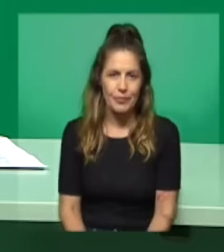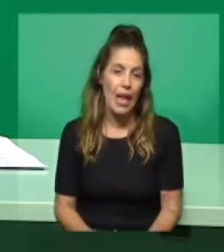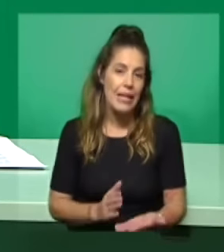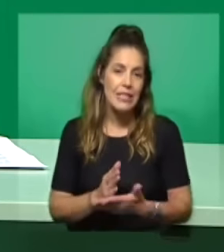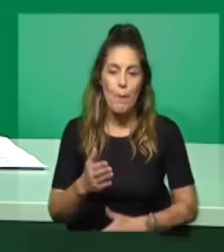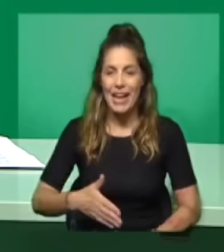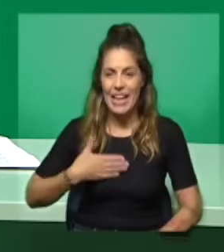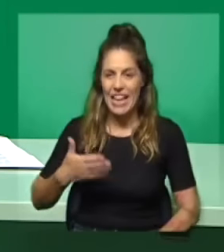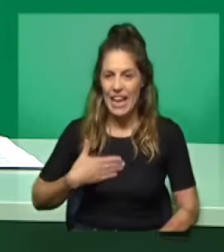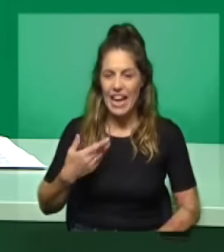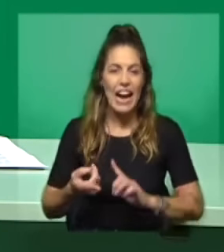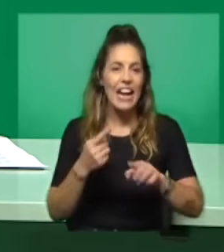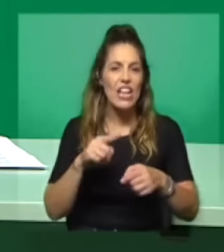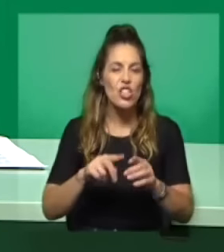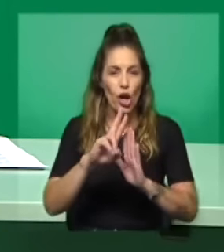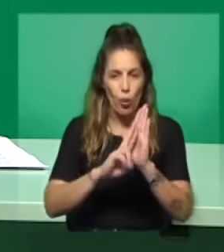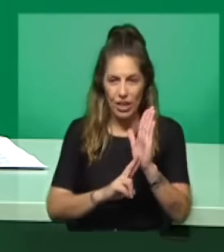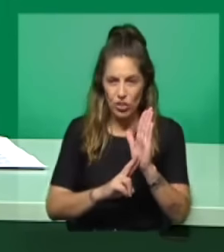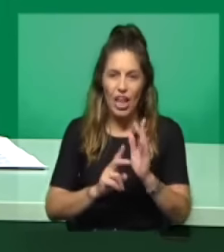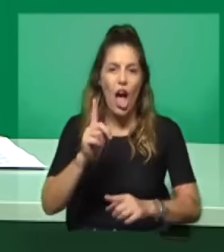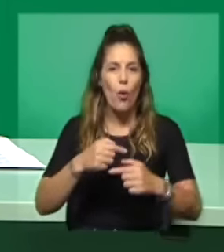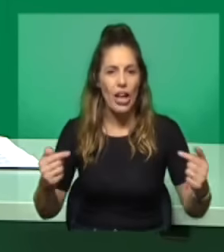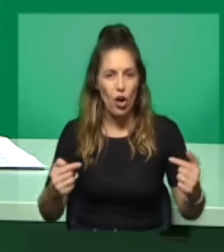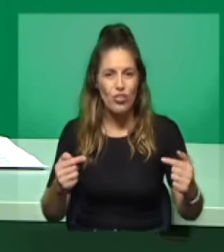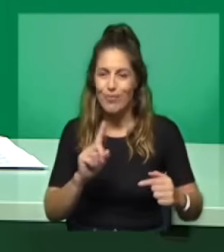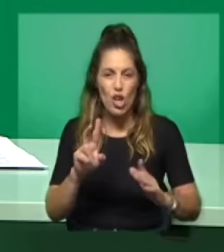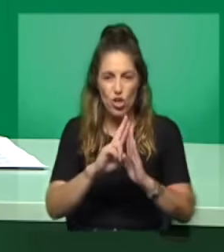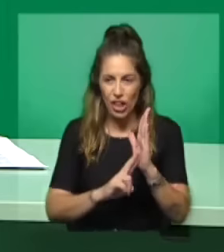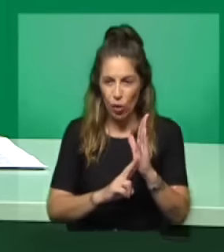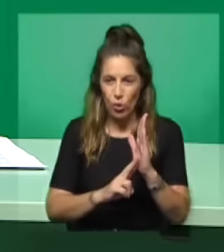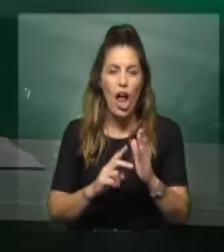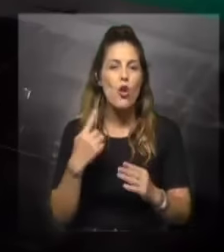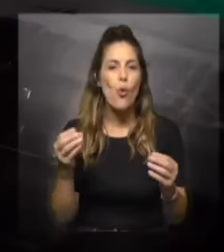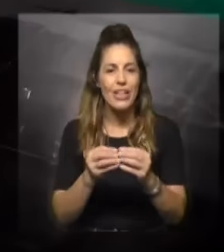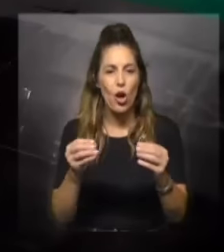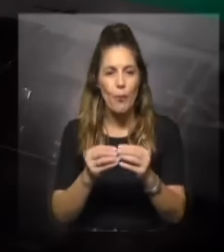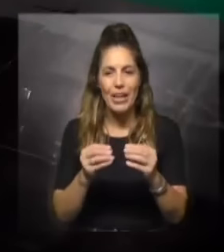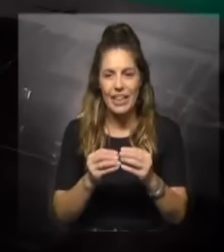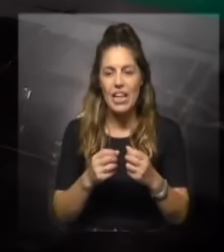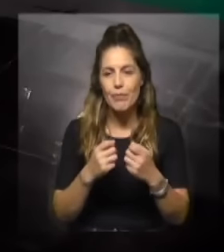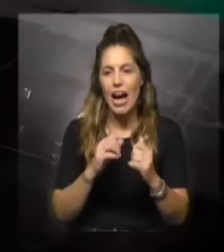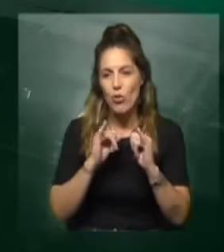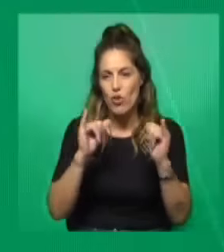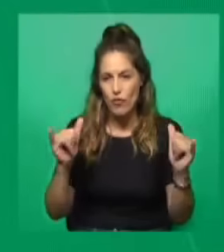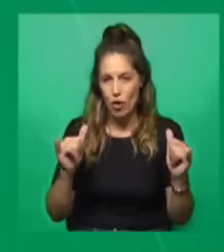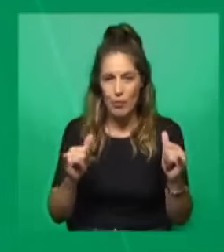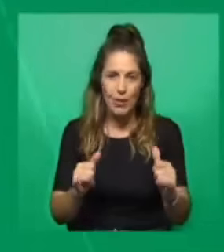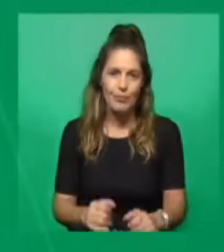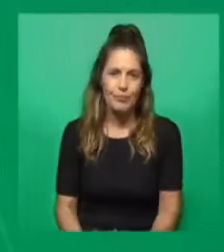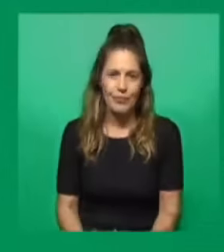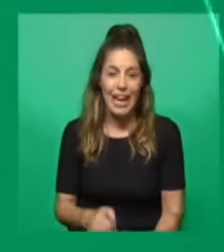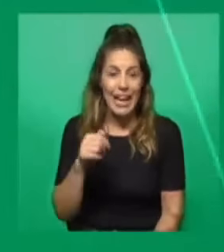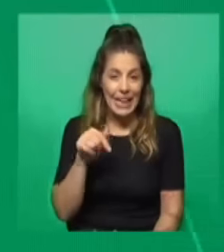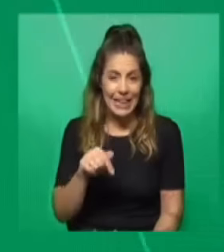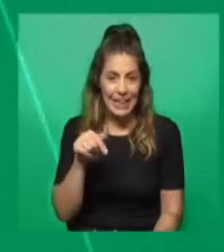respecto a las regulaciones en nuestro país Ahora parece que hay algunas cosas que no se regulan Julieta Núñez tomas informe de hoy cómo andas muy buen adelanto Martín porque en